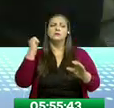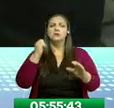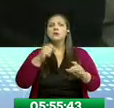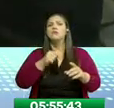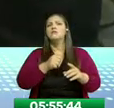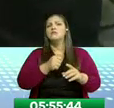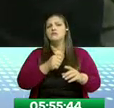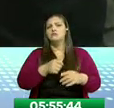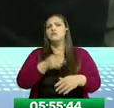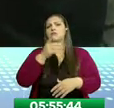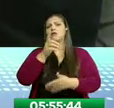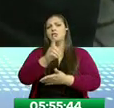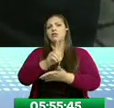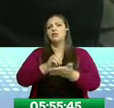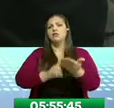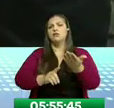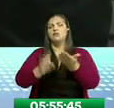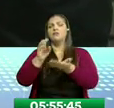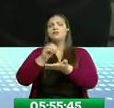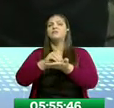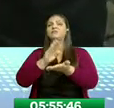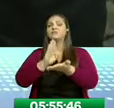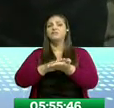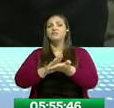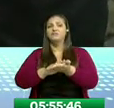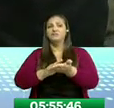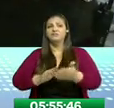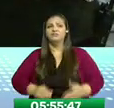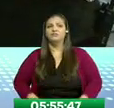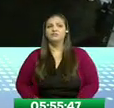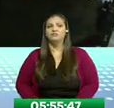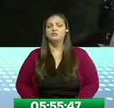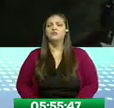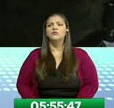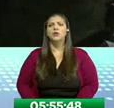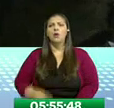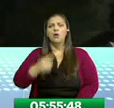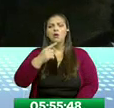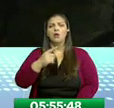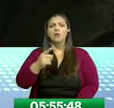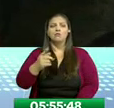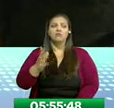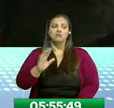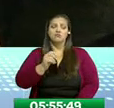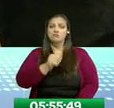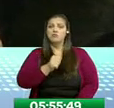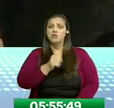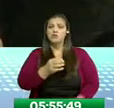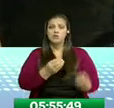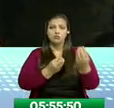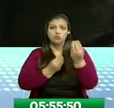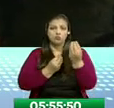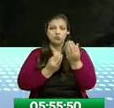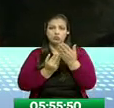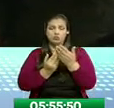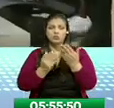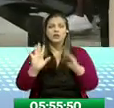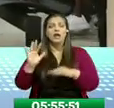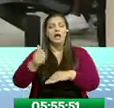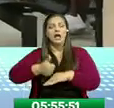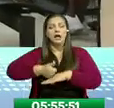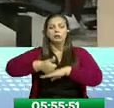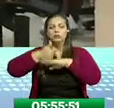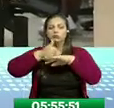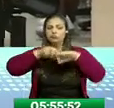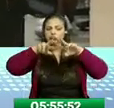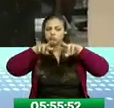como corresponde. Uh-huh. Es decir, vino y la ataca con un cuchillo. De acuerdo a lo que dice la denuncia, tendrán que verificarlo las